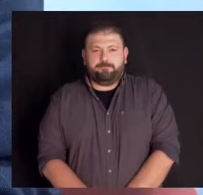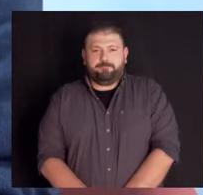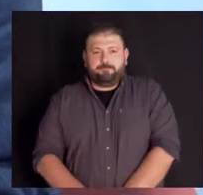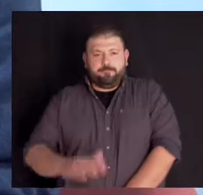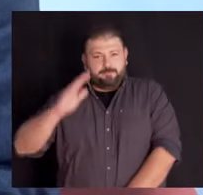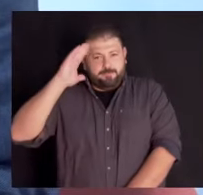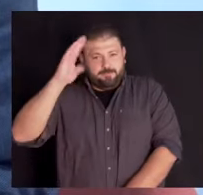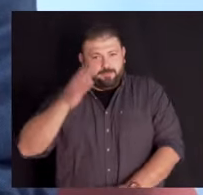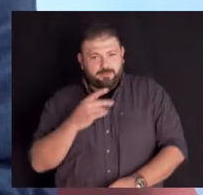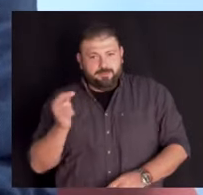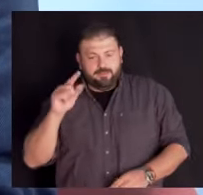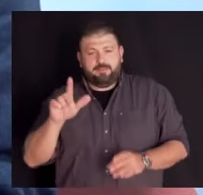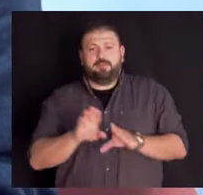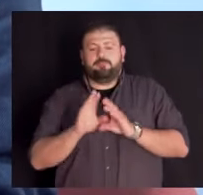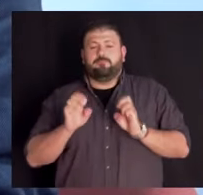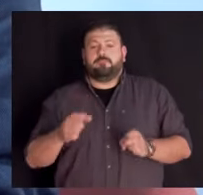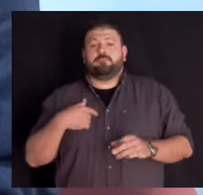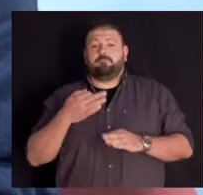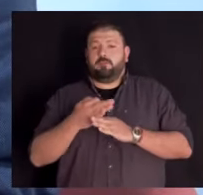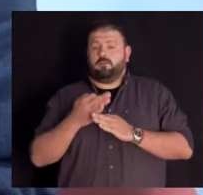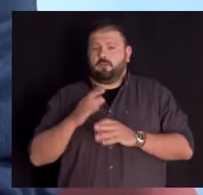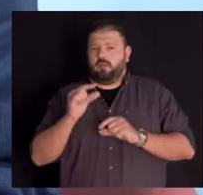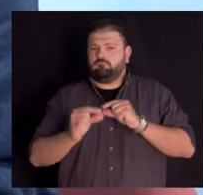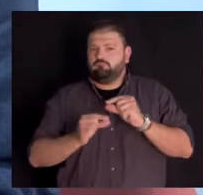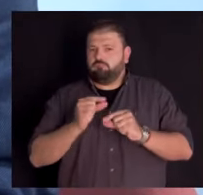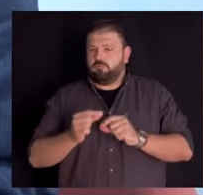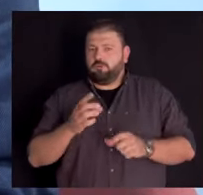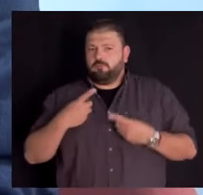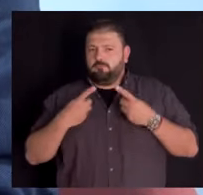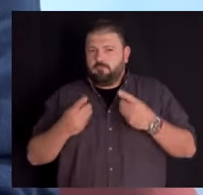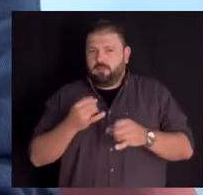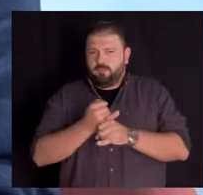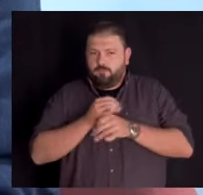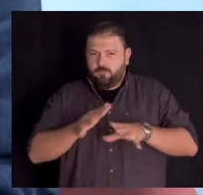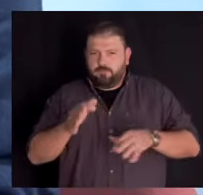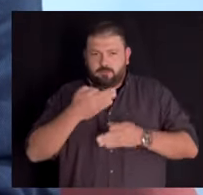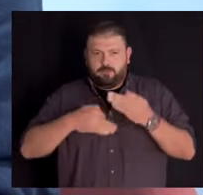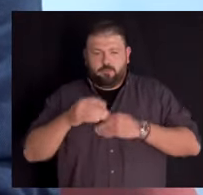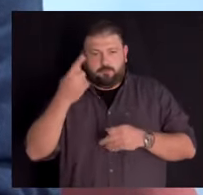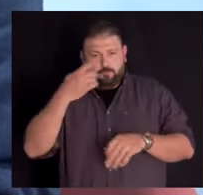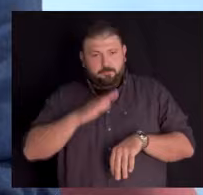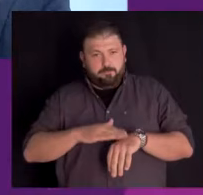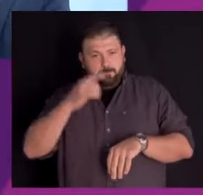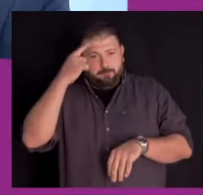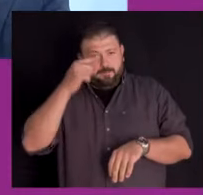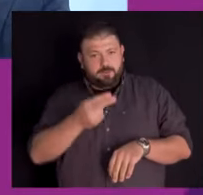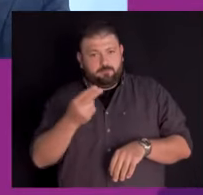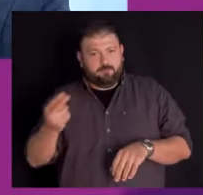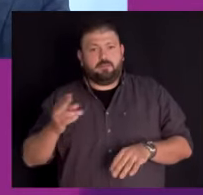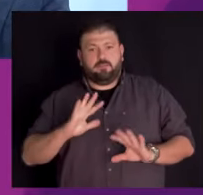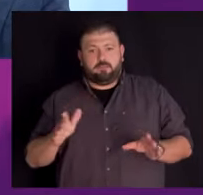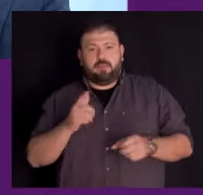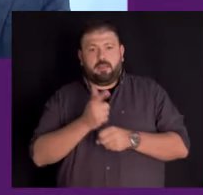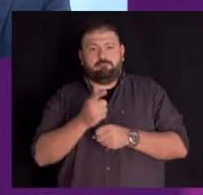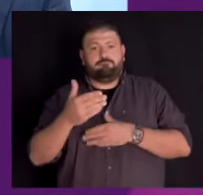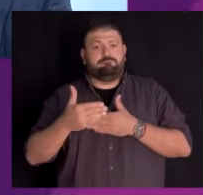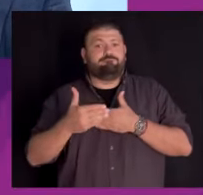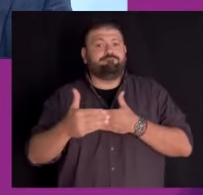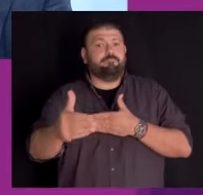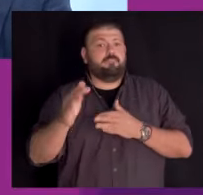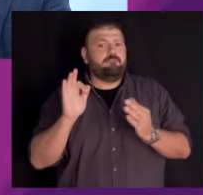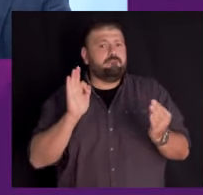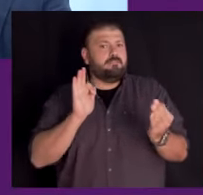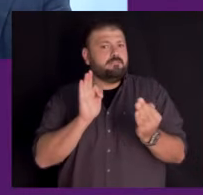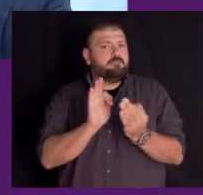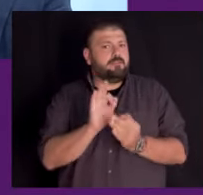se va a ir liberando poco a poco, pero es importante que ya tomen en cuenta y que lo tengan ahí bastante presente, que ya se acercan estas fechas. De